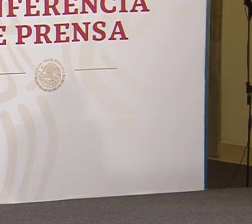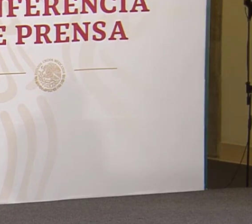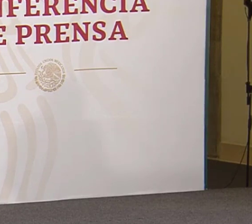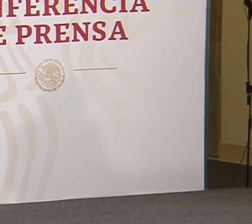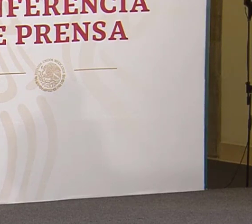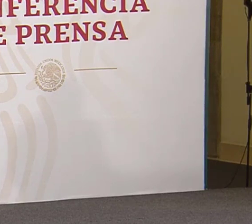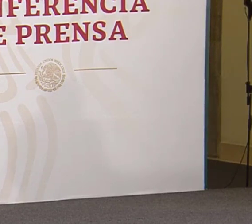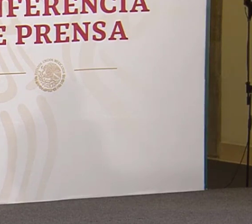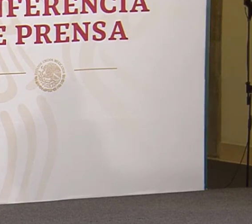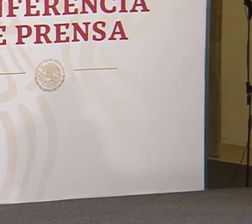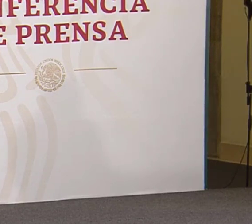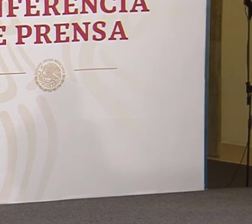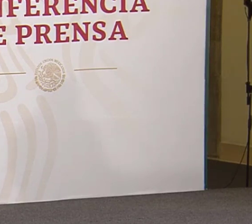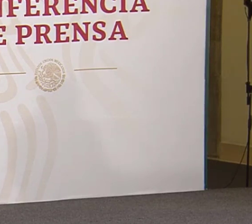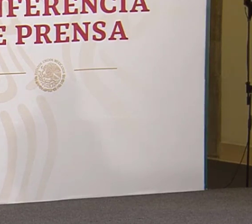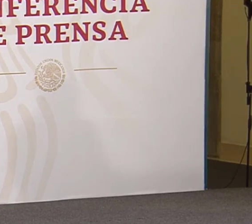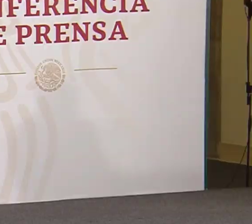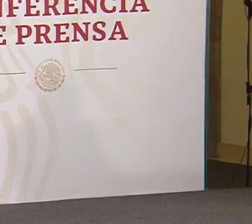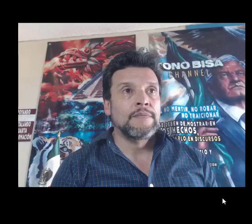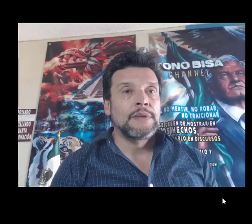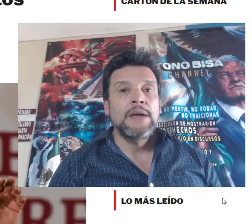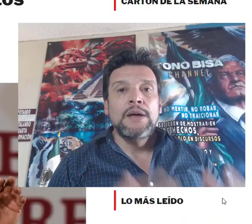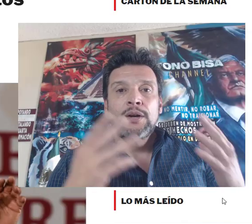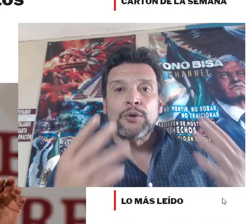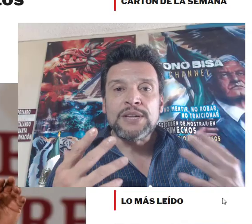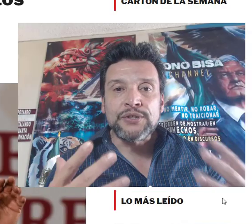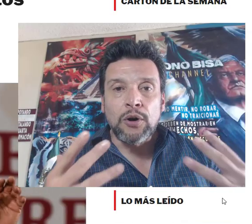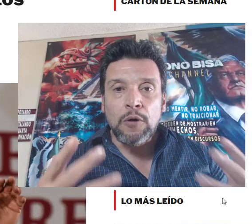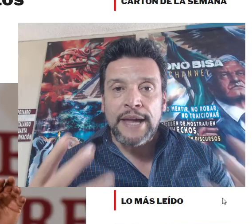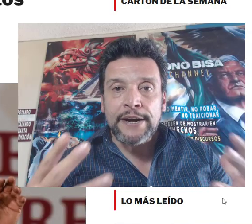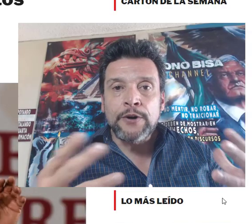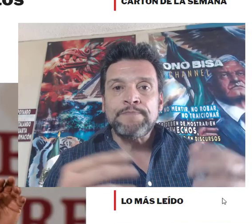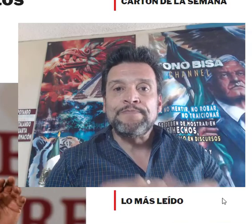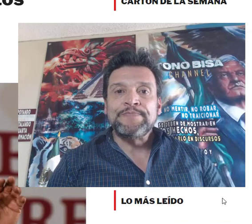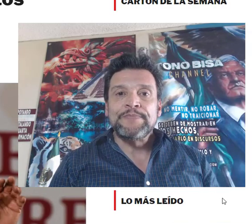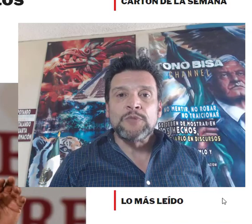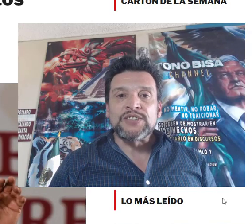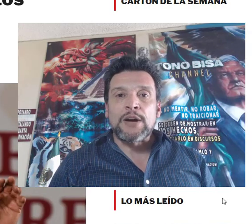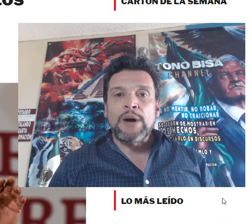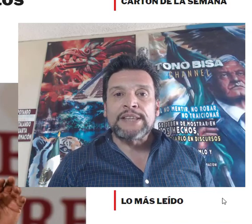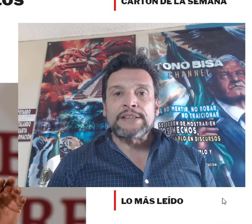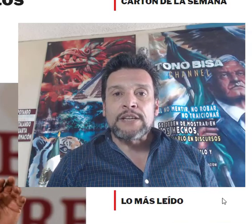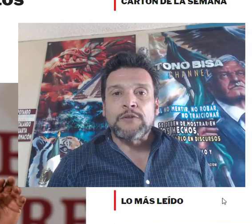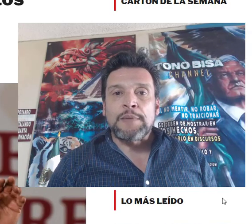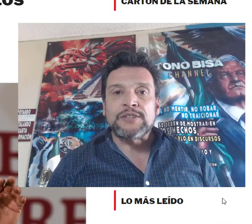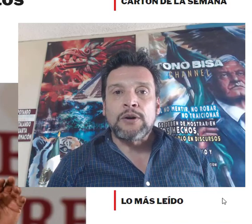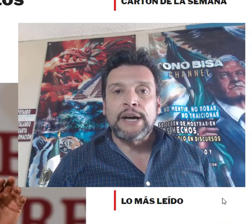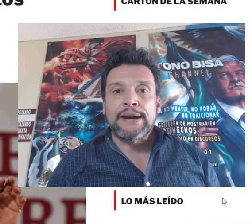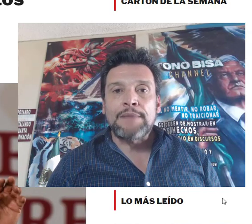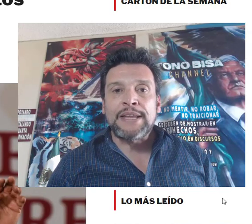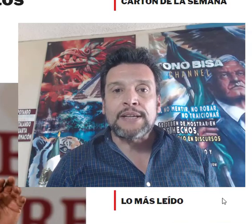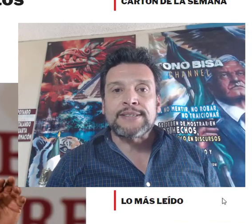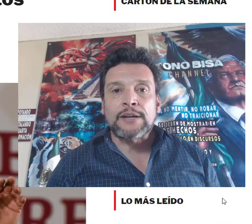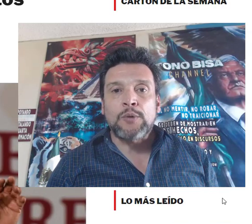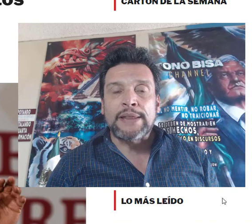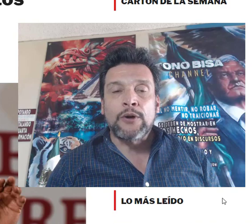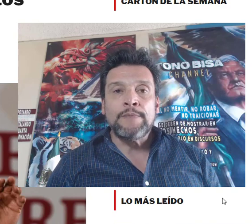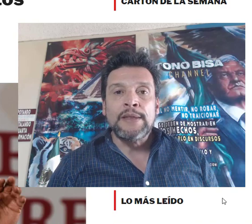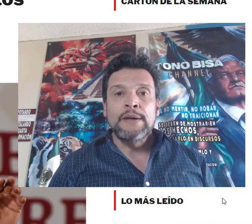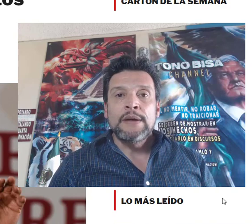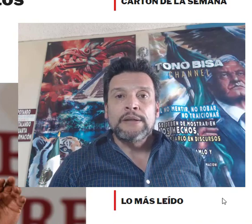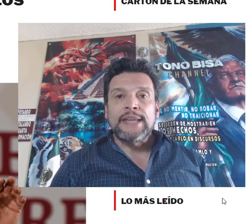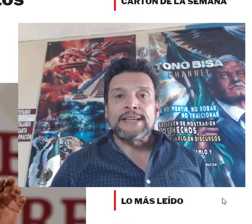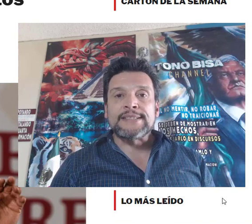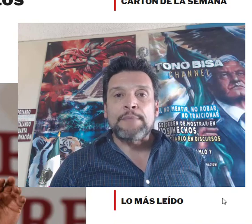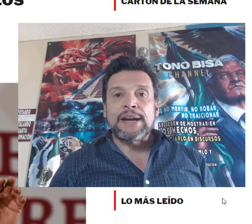acabar con los privilegios nuestro gobierno nuestra cuarta transformación que realmente está actuando